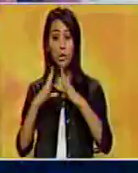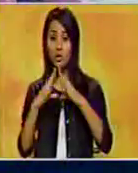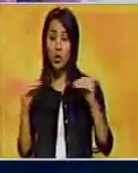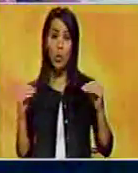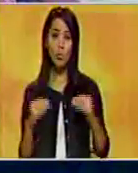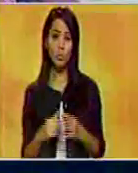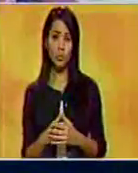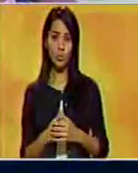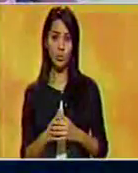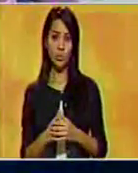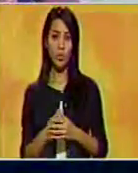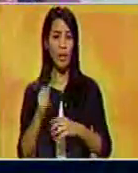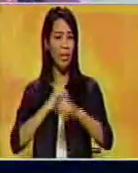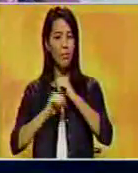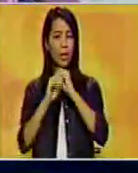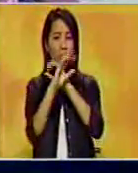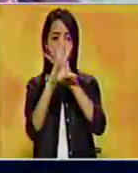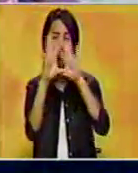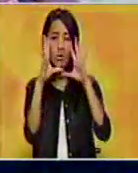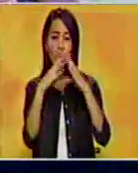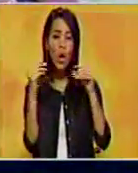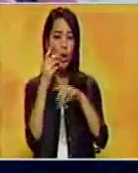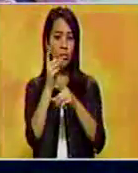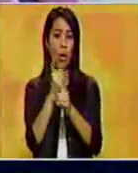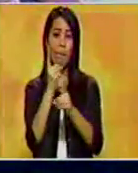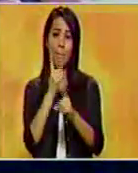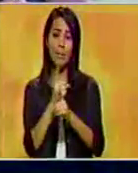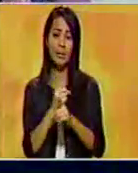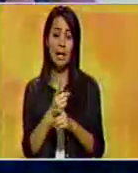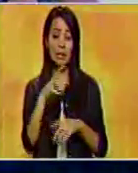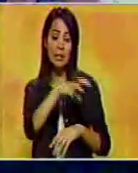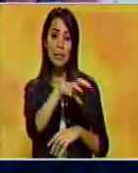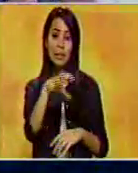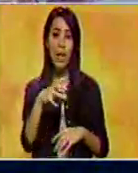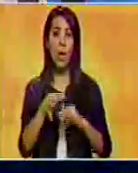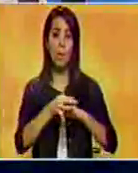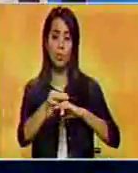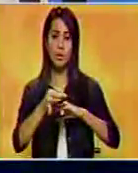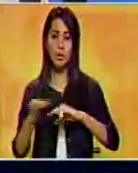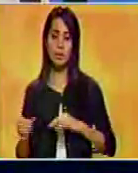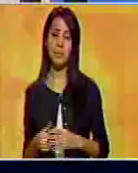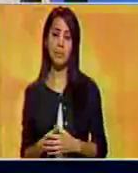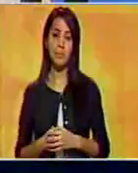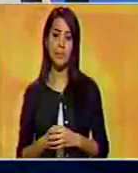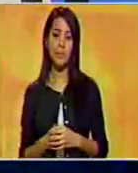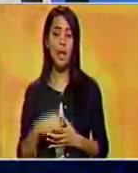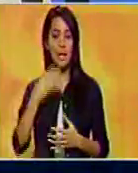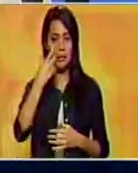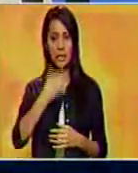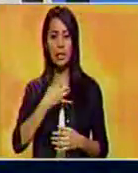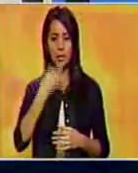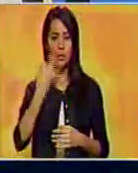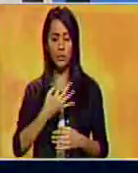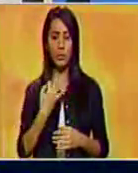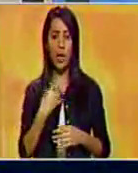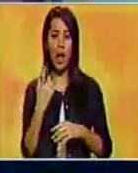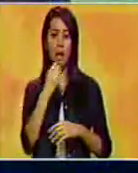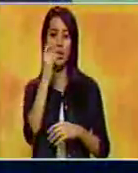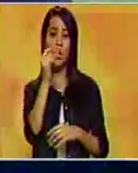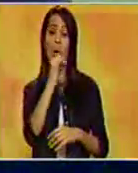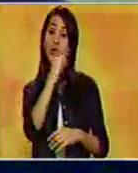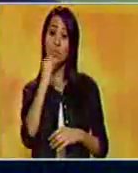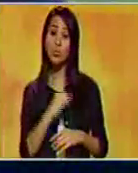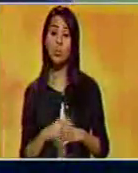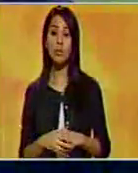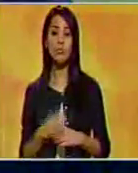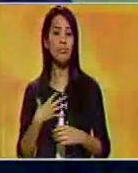para defender la transferencia de competencias hacia estados y municipios aseguró el mandatario electo del estado zulia que